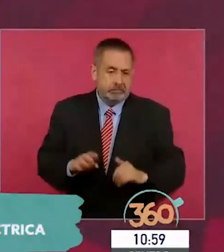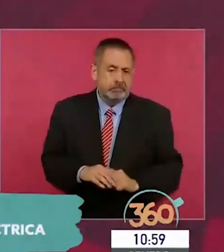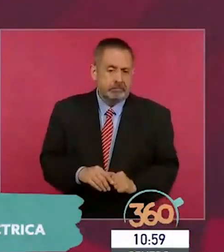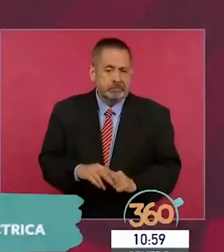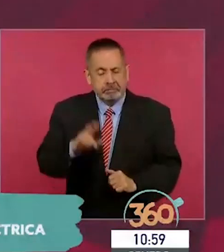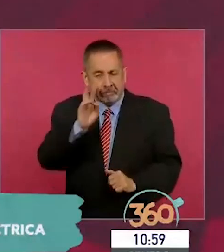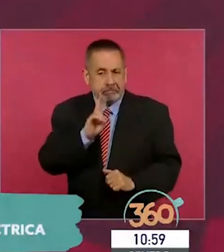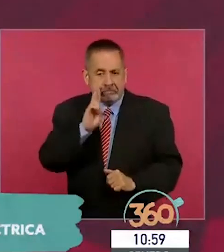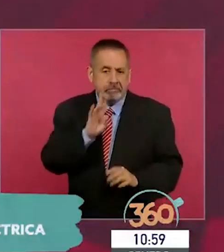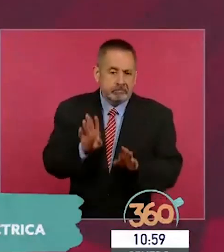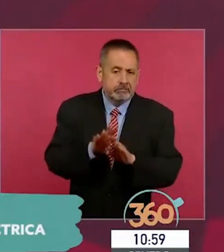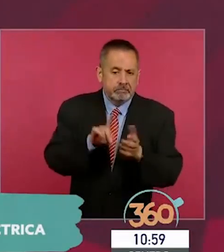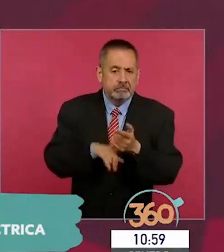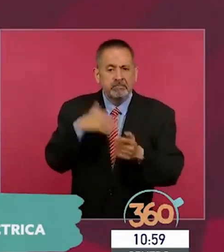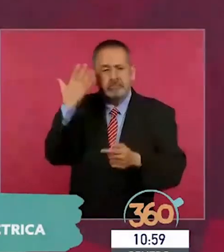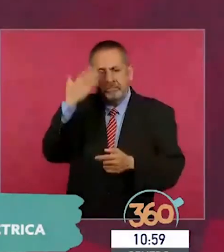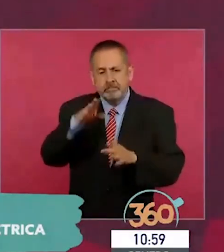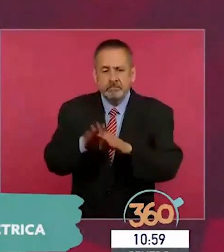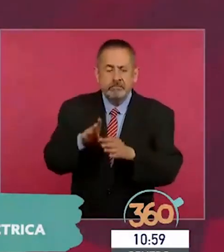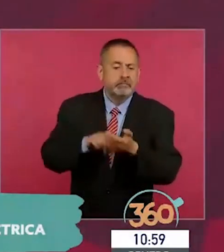Sería bueno saber